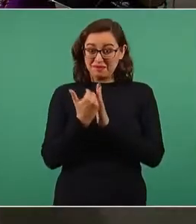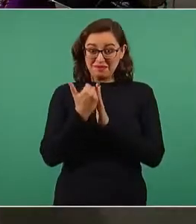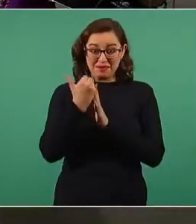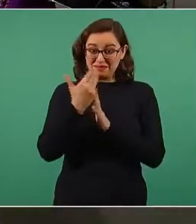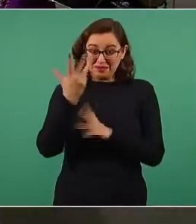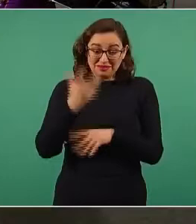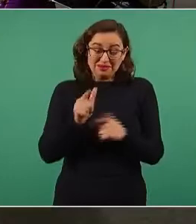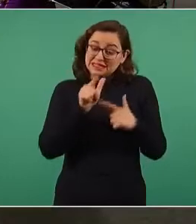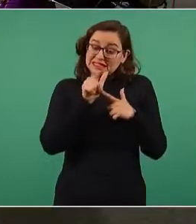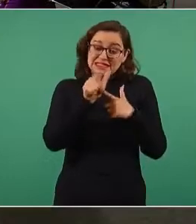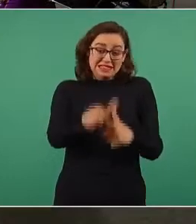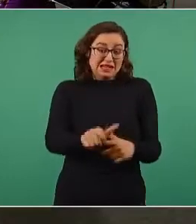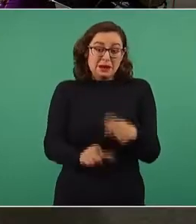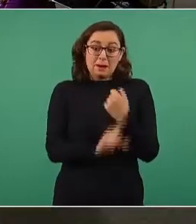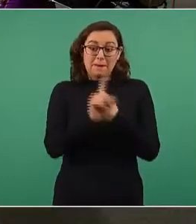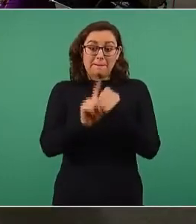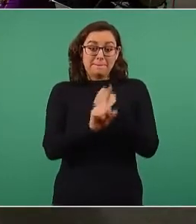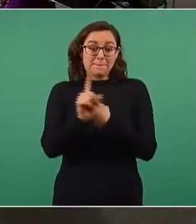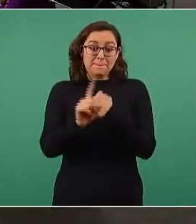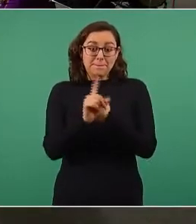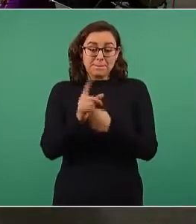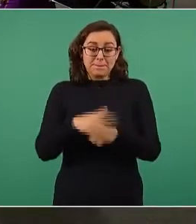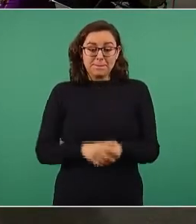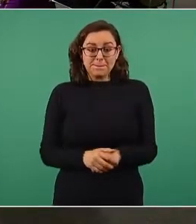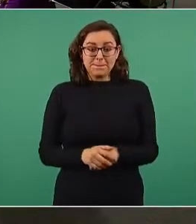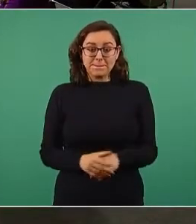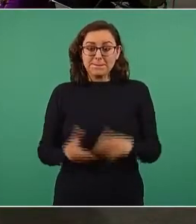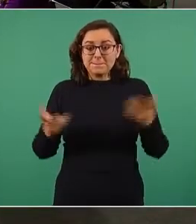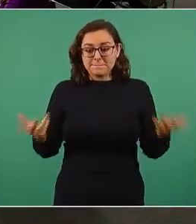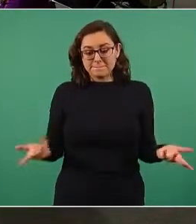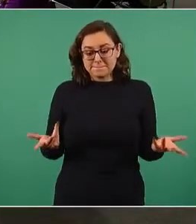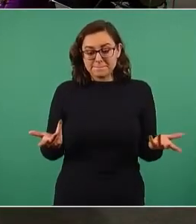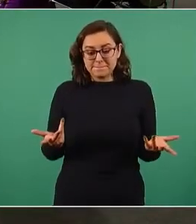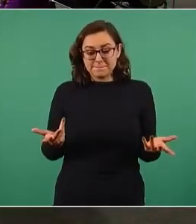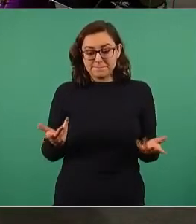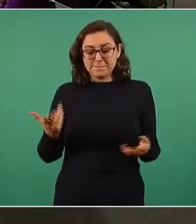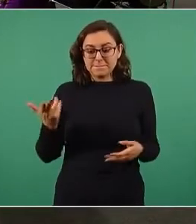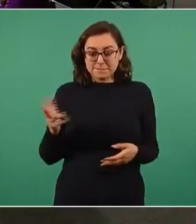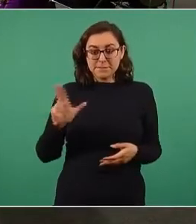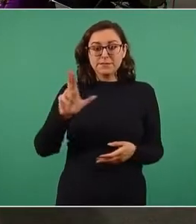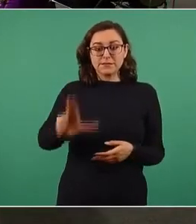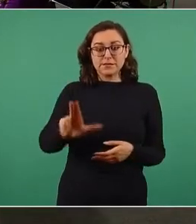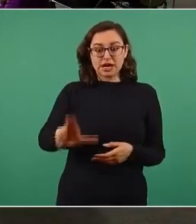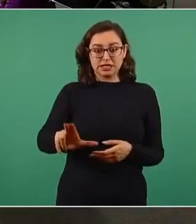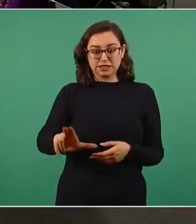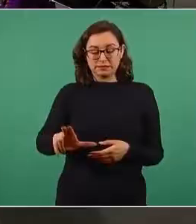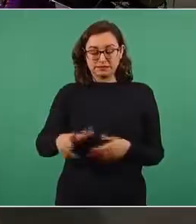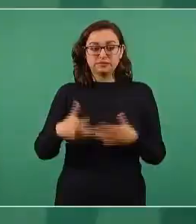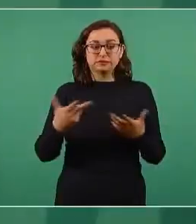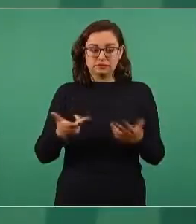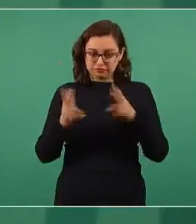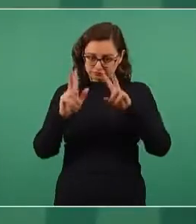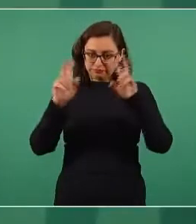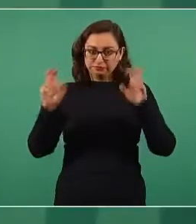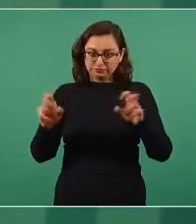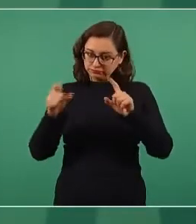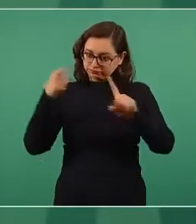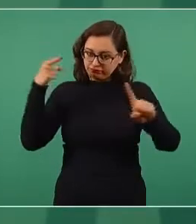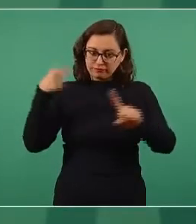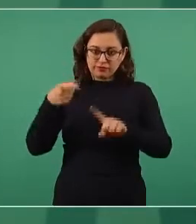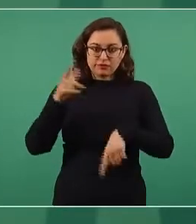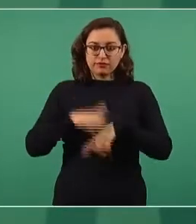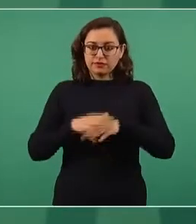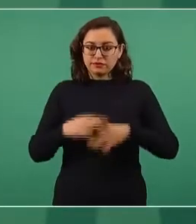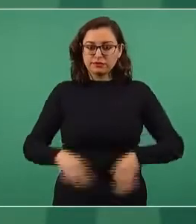Entonces, no me adentro más porque va a haber ocasión, pero mañana, el día martes, que es tu pregunta, ¿esto va a ser el tema central en